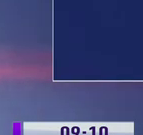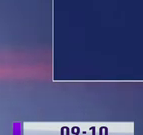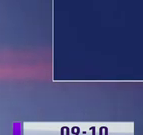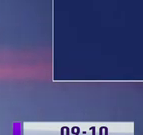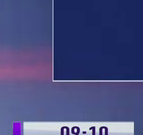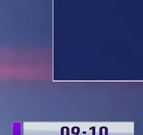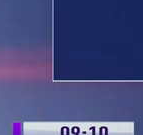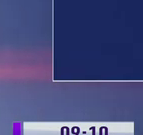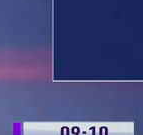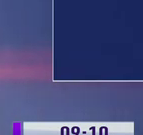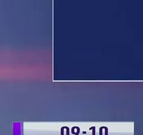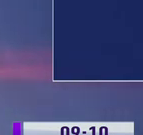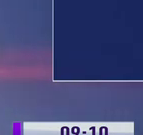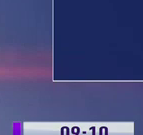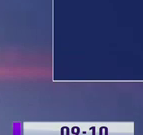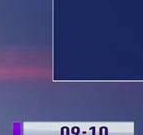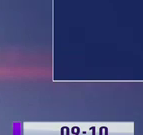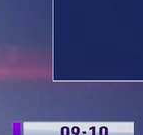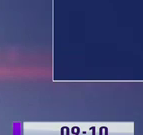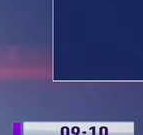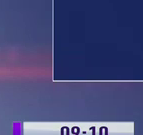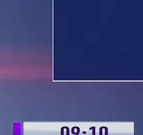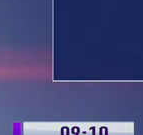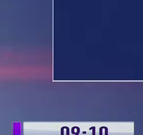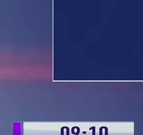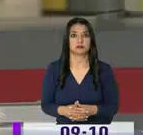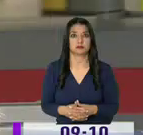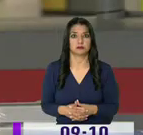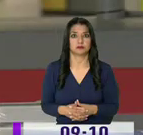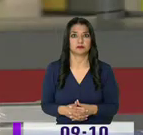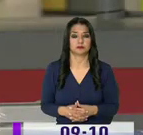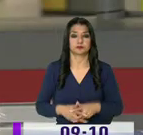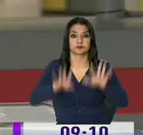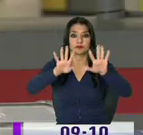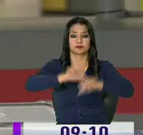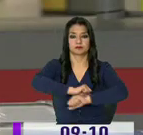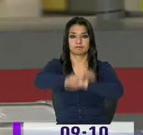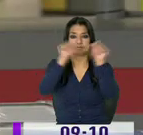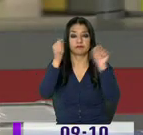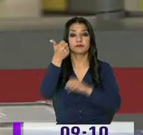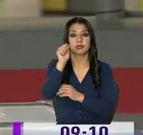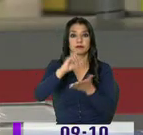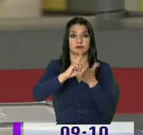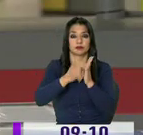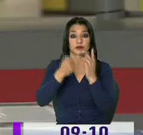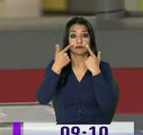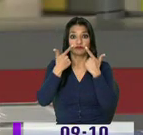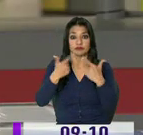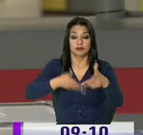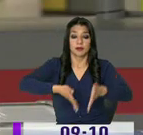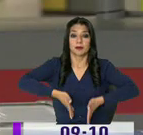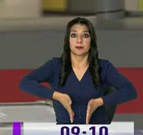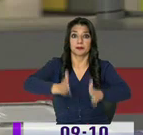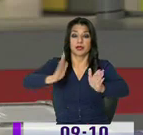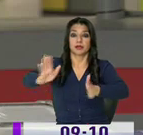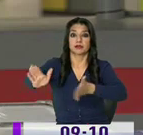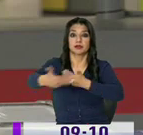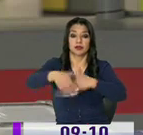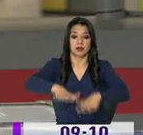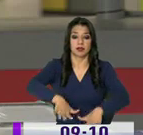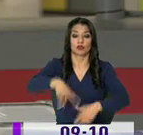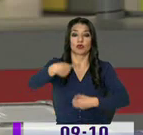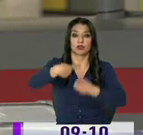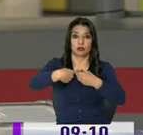1791-2859-72001. En Quito informó Andrea Orbe. 9:10 de la mañana, vecinos, veamos cuáles son las vías que están cerradas en nuestra ciudad